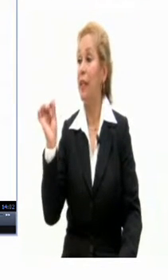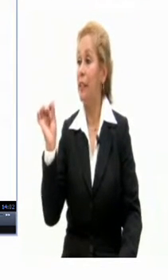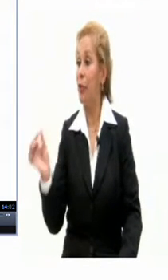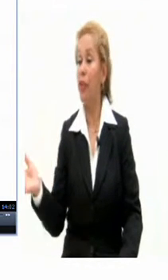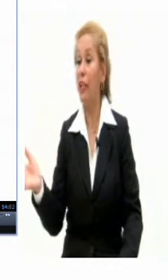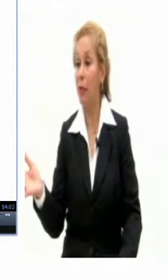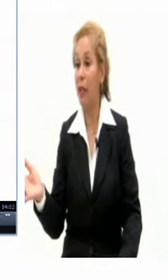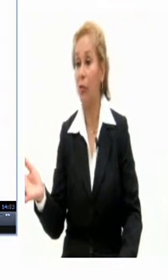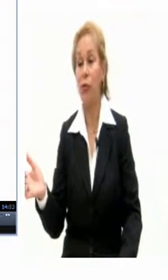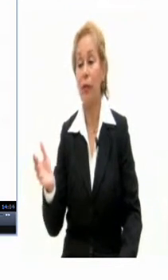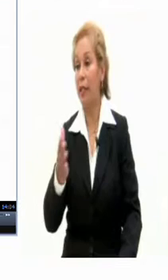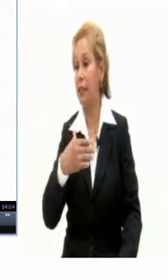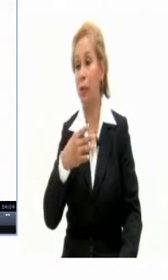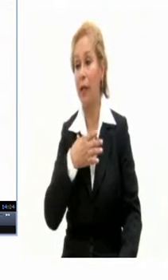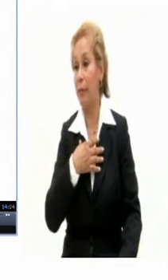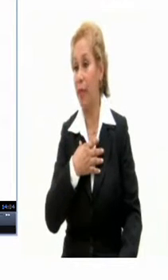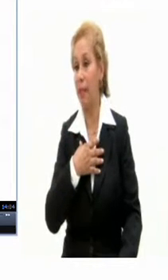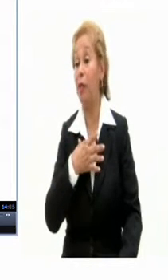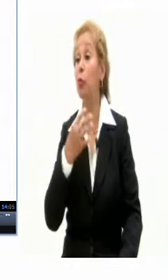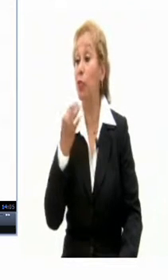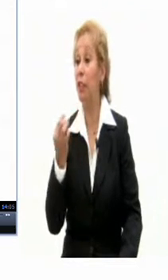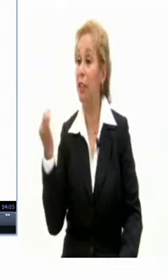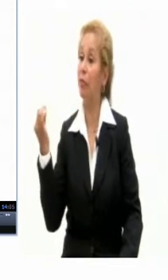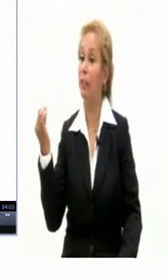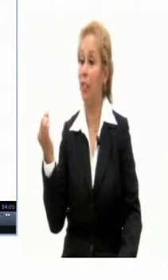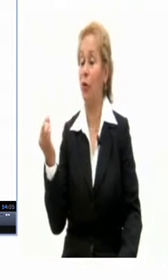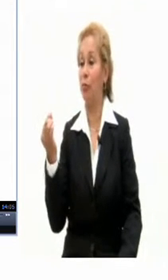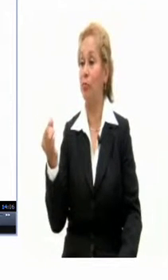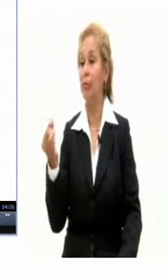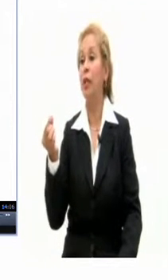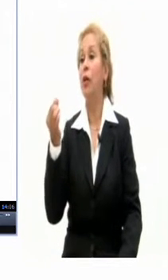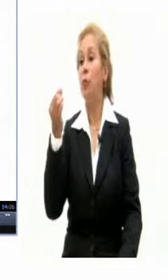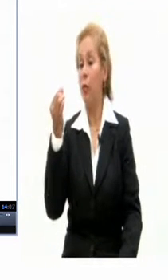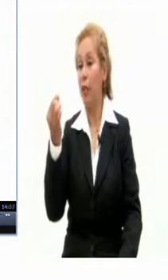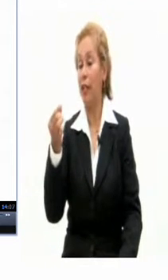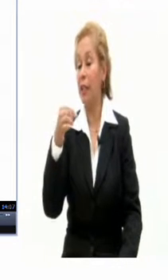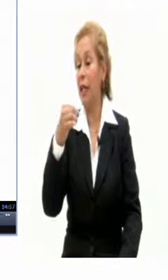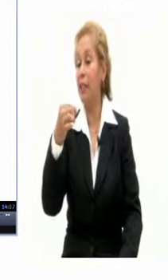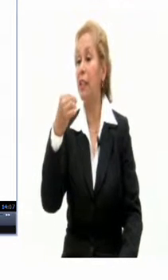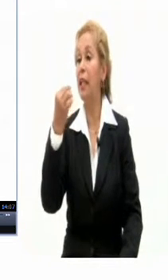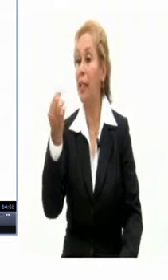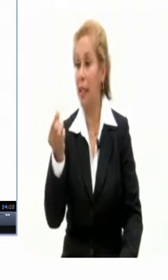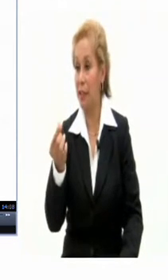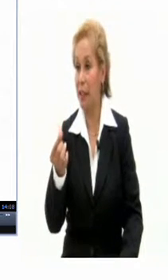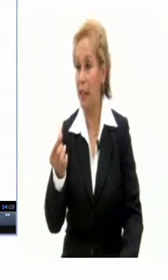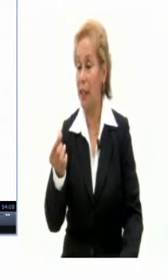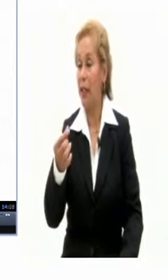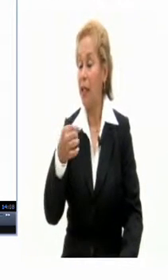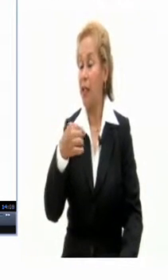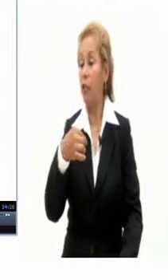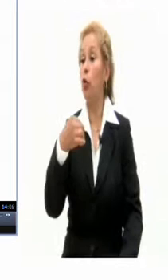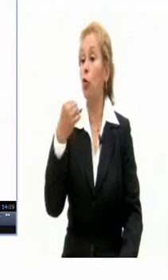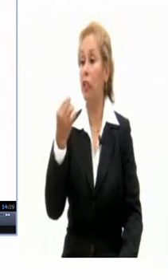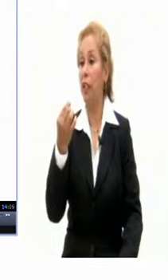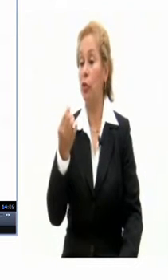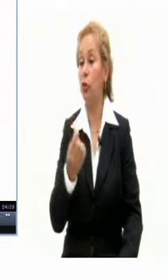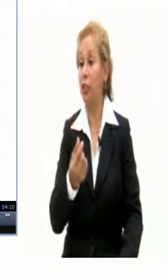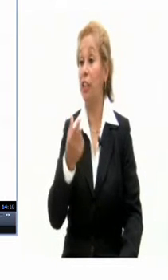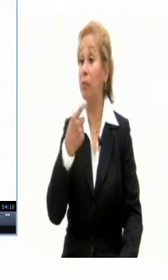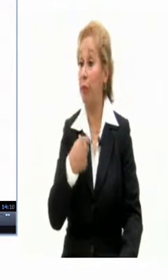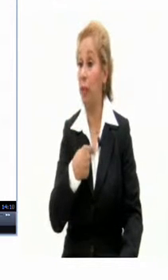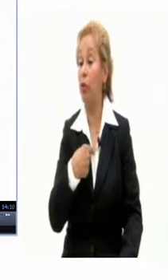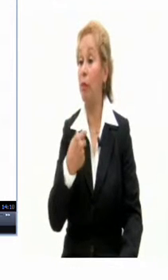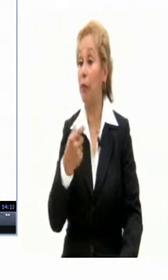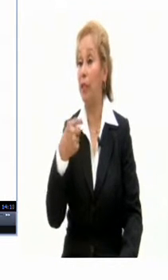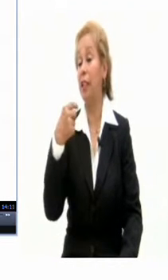semana. Señores graduandos, ha sido para mí de mucha satisfacción poder darles este alcance, estos